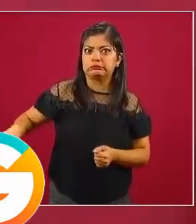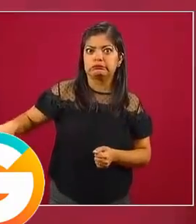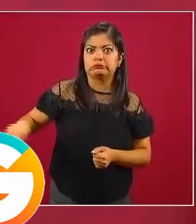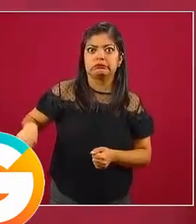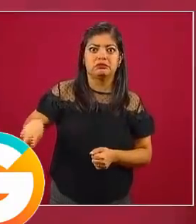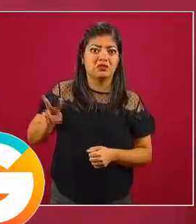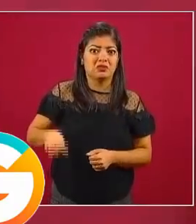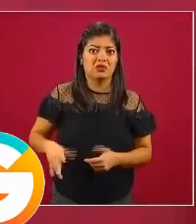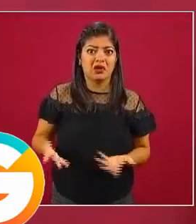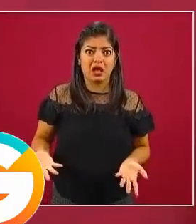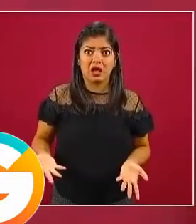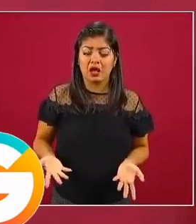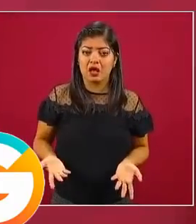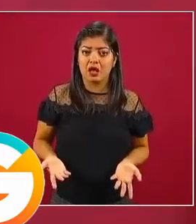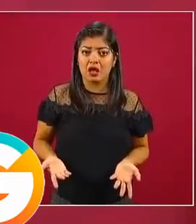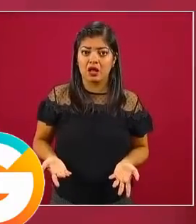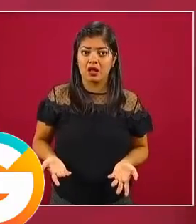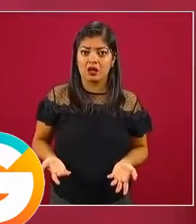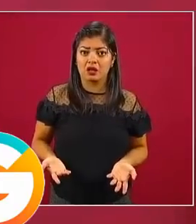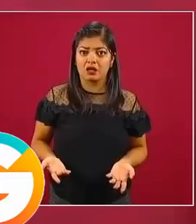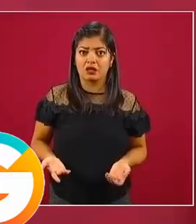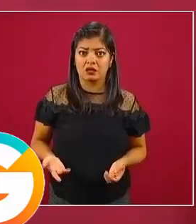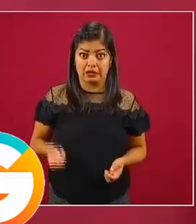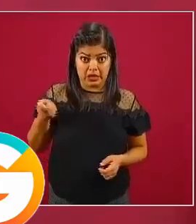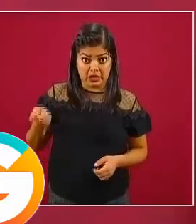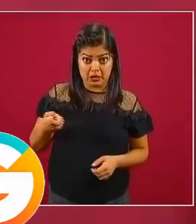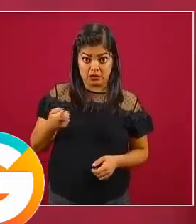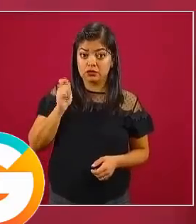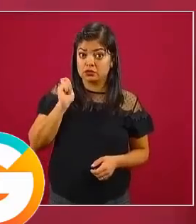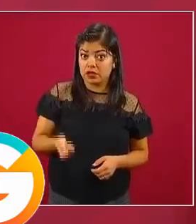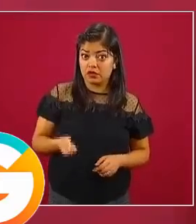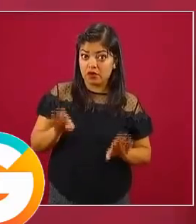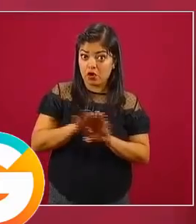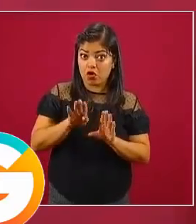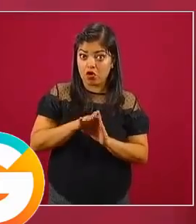¿Qué profundidad en el análisis?